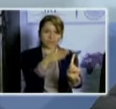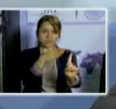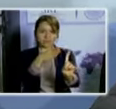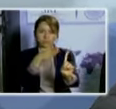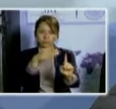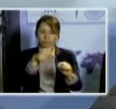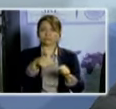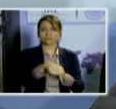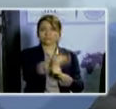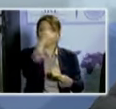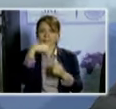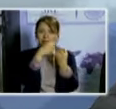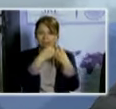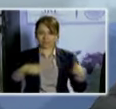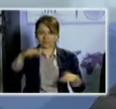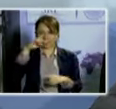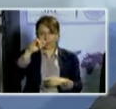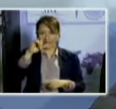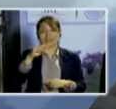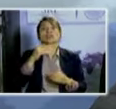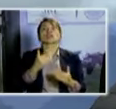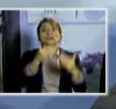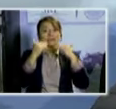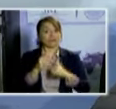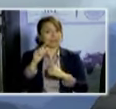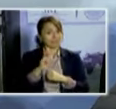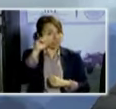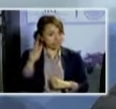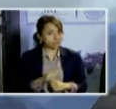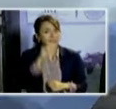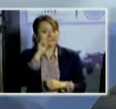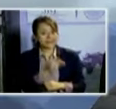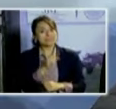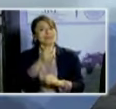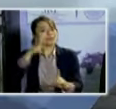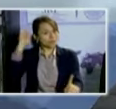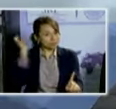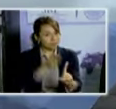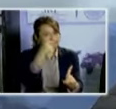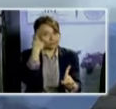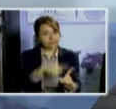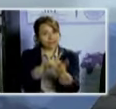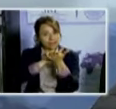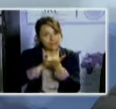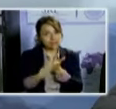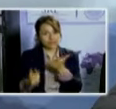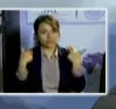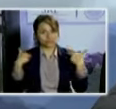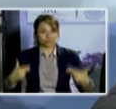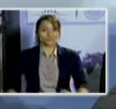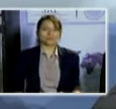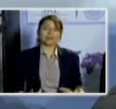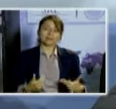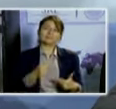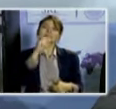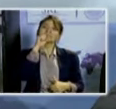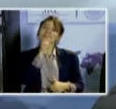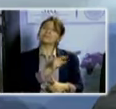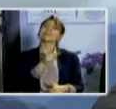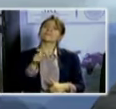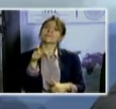los temas de la justicia, de los derechos humanos, del Estado de Derecho, que es también